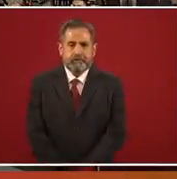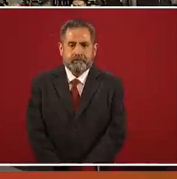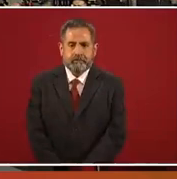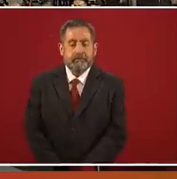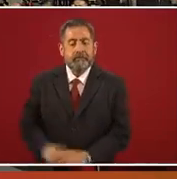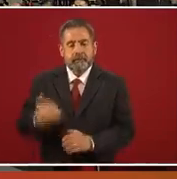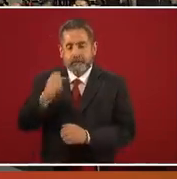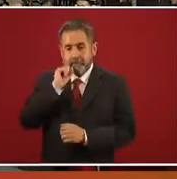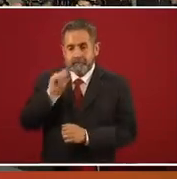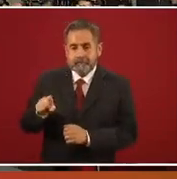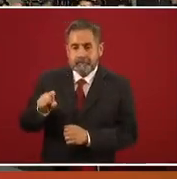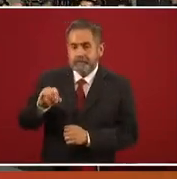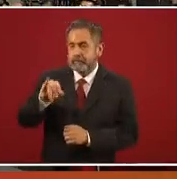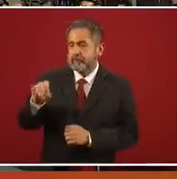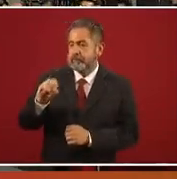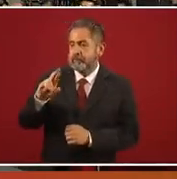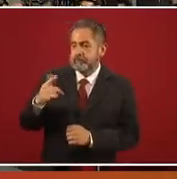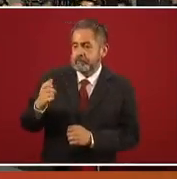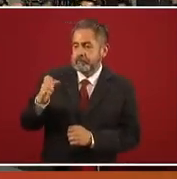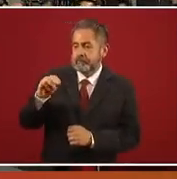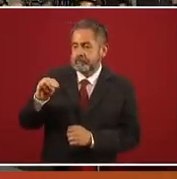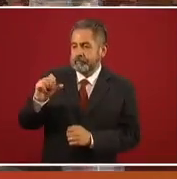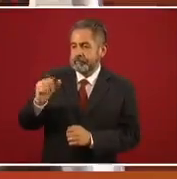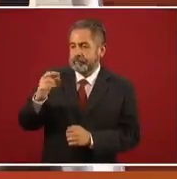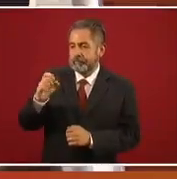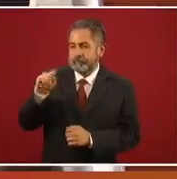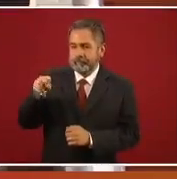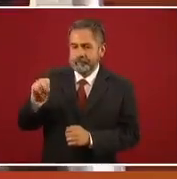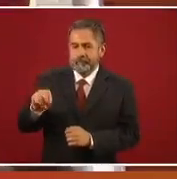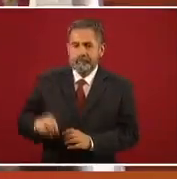Y Jorge Marcelino Carrillo.